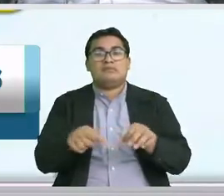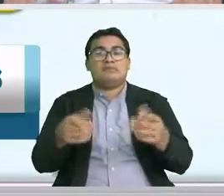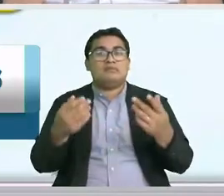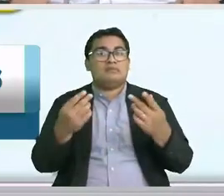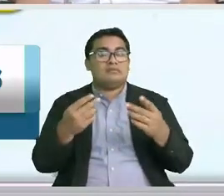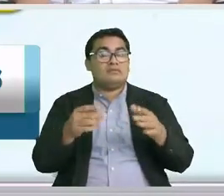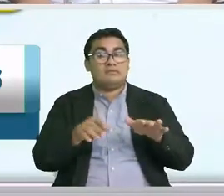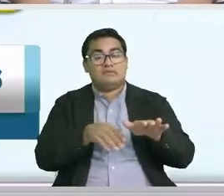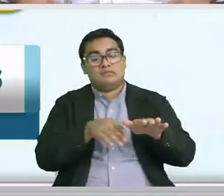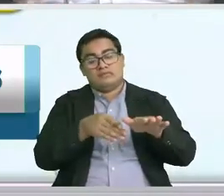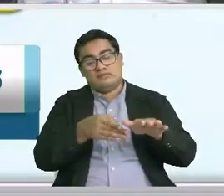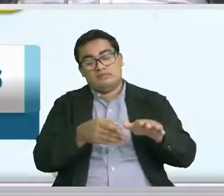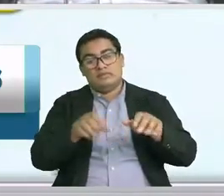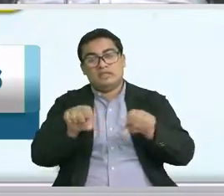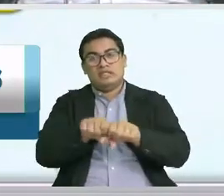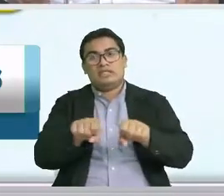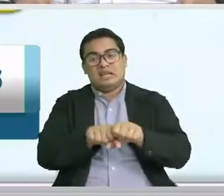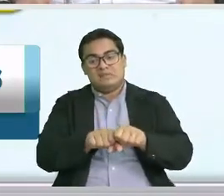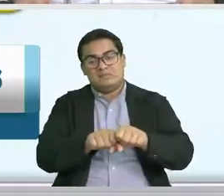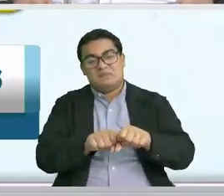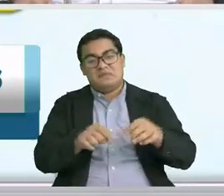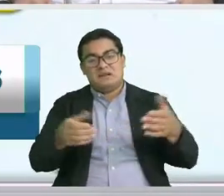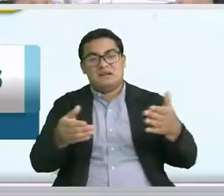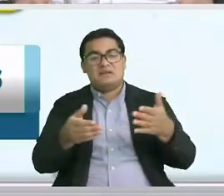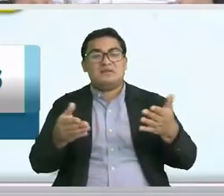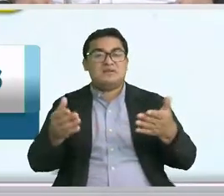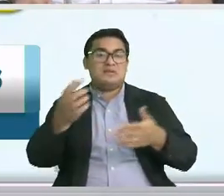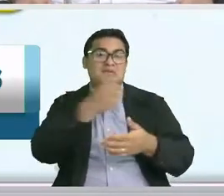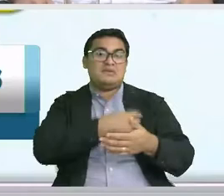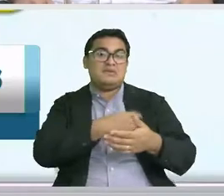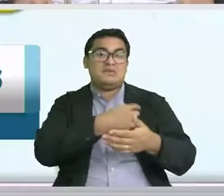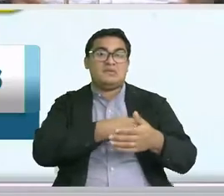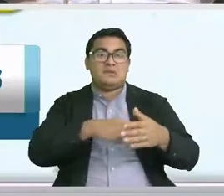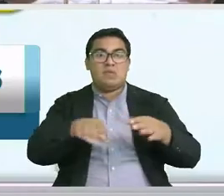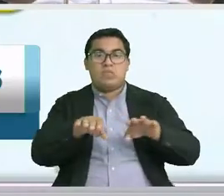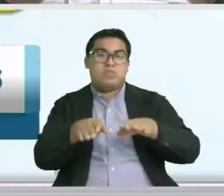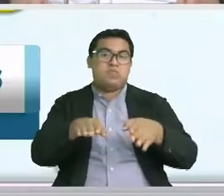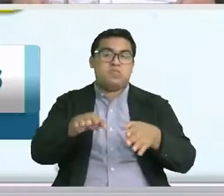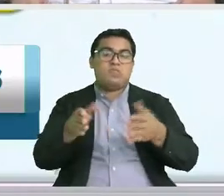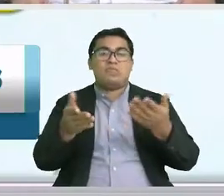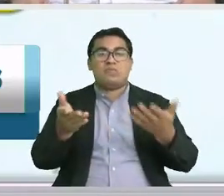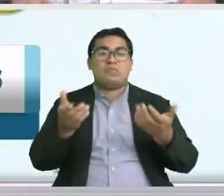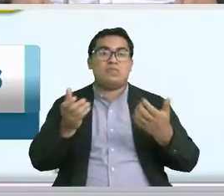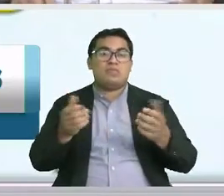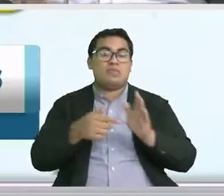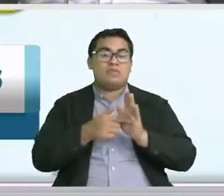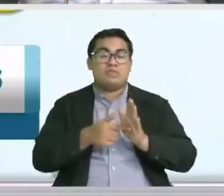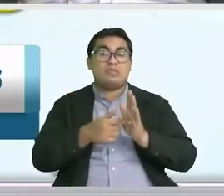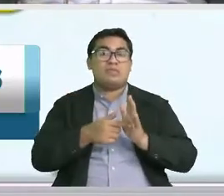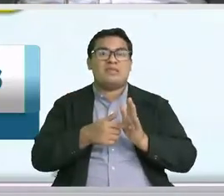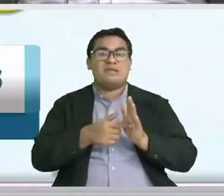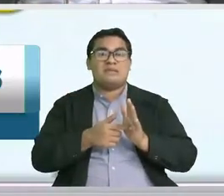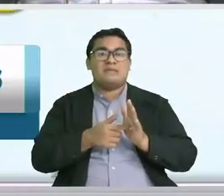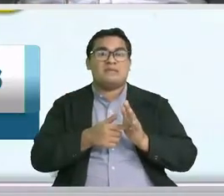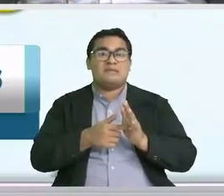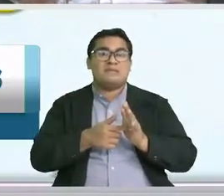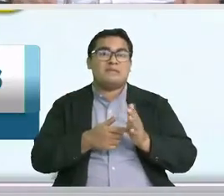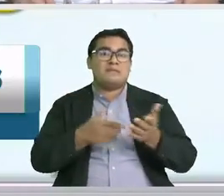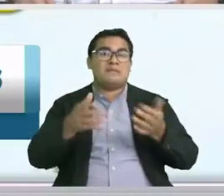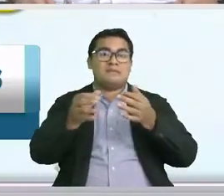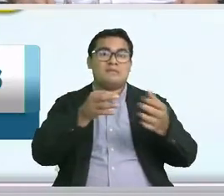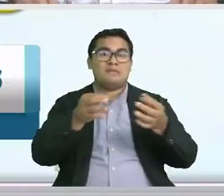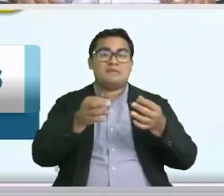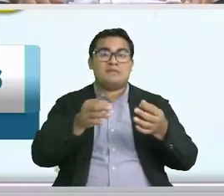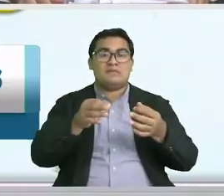zapato de un lado y me gasta rápido los zapatos de la escuela, dicen. Entonces, yo quiero que me le vea eso. Entonces, nosotros en esos casos indicamos